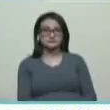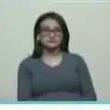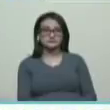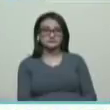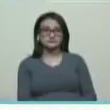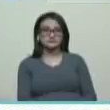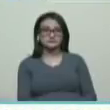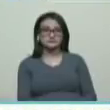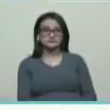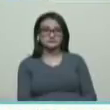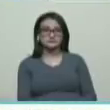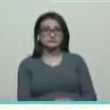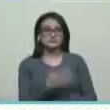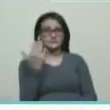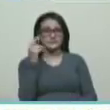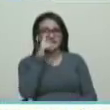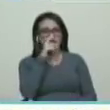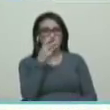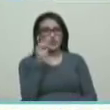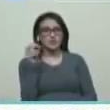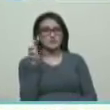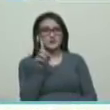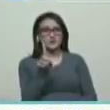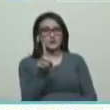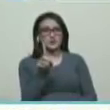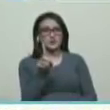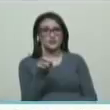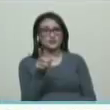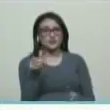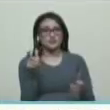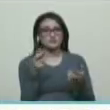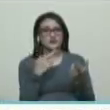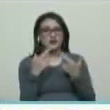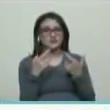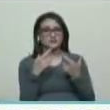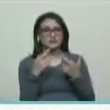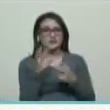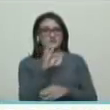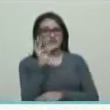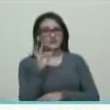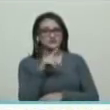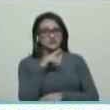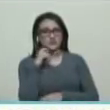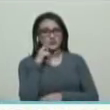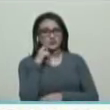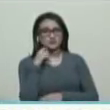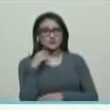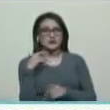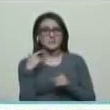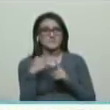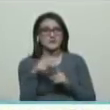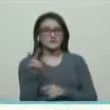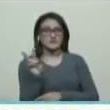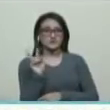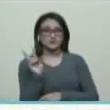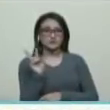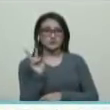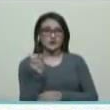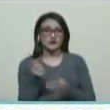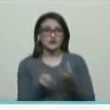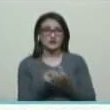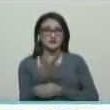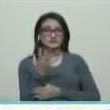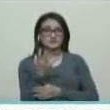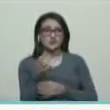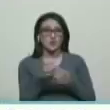Así es, desde el año 2001 se mantienen estas relaciones bilaterales entre la Federación de Rusia y la República Bolivariana de Venezuela con la creación